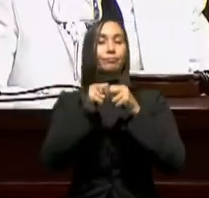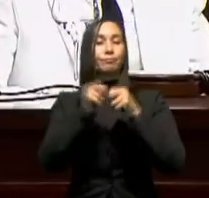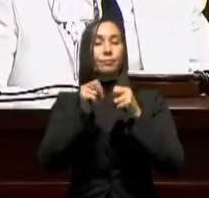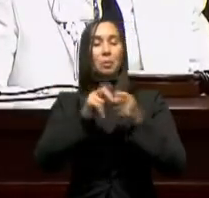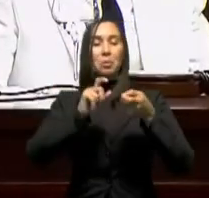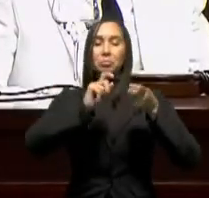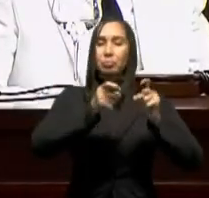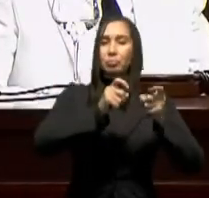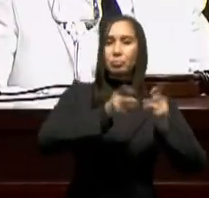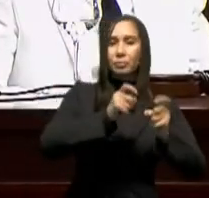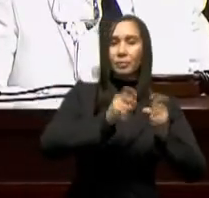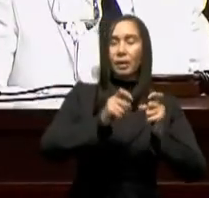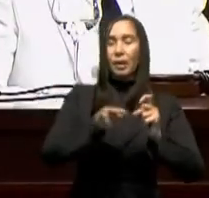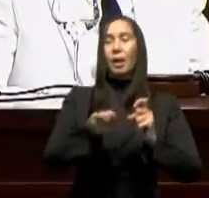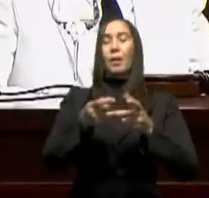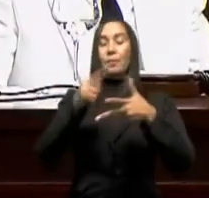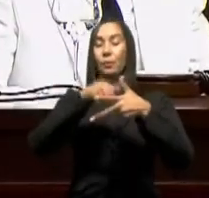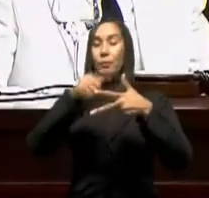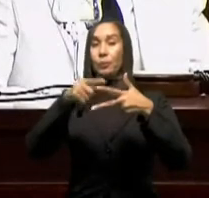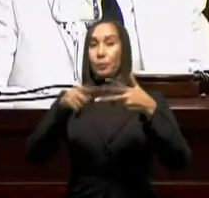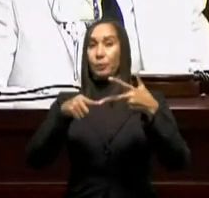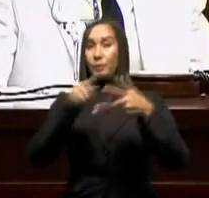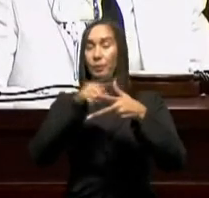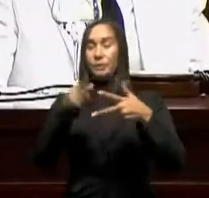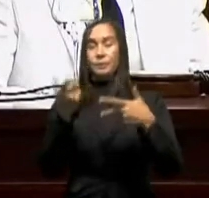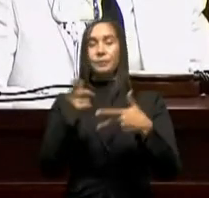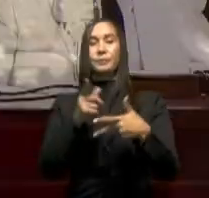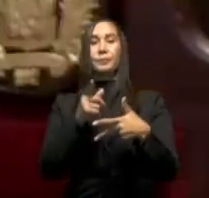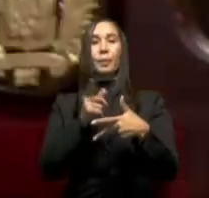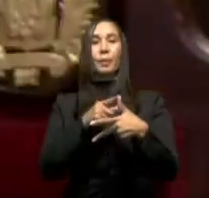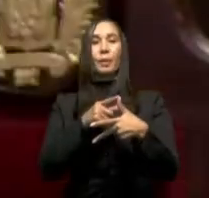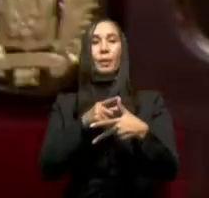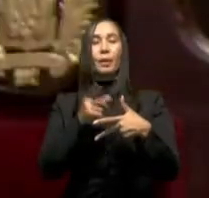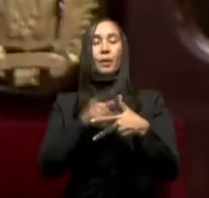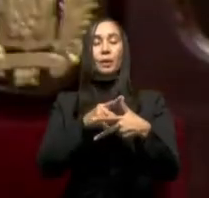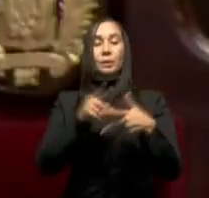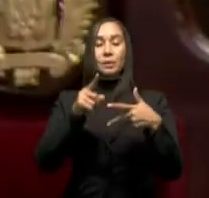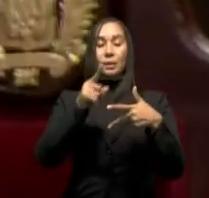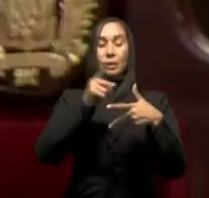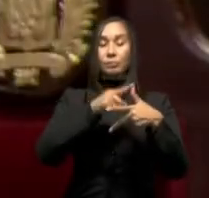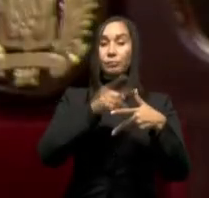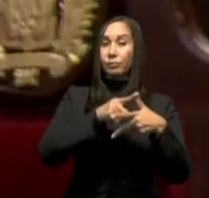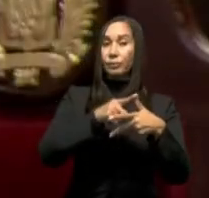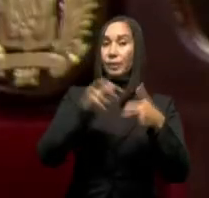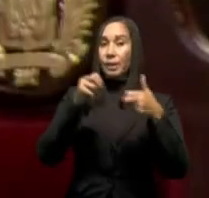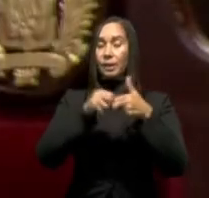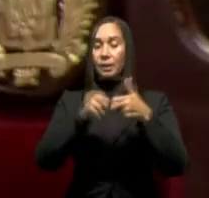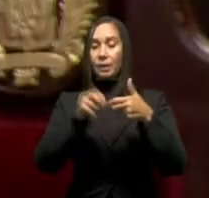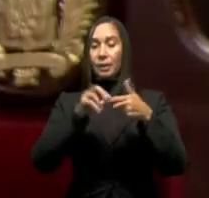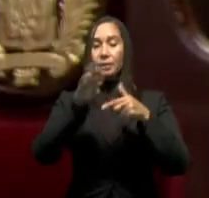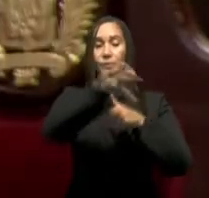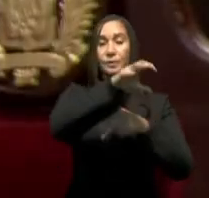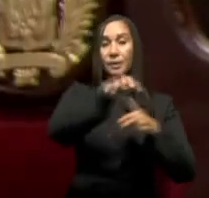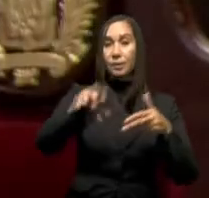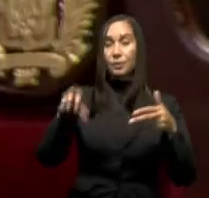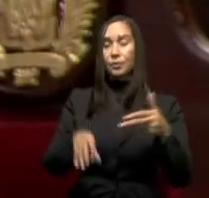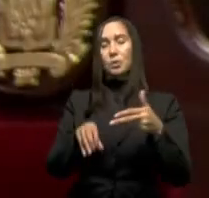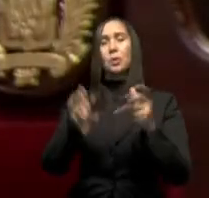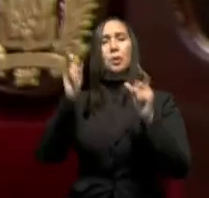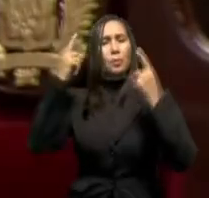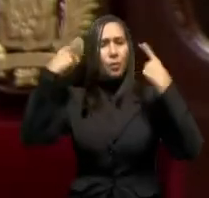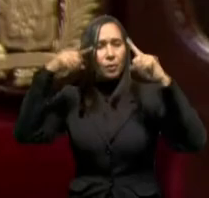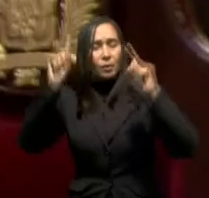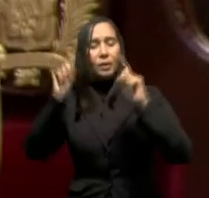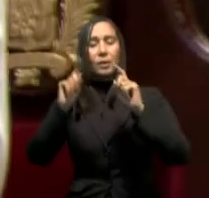grandes transformaciones en los 3 componentes del sector: generación, transmisión y distribución, y se han hecho grandes